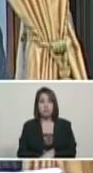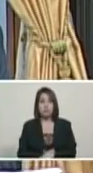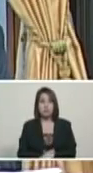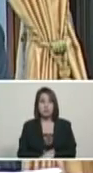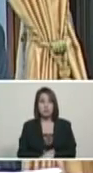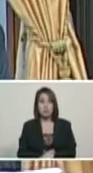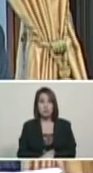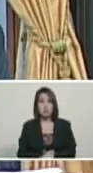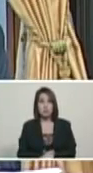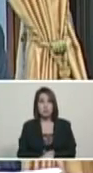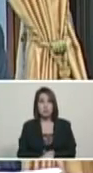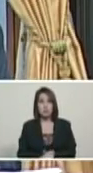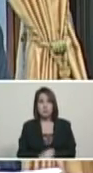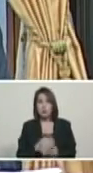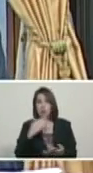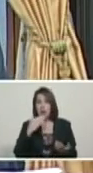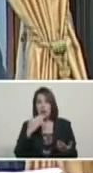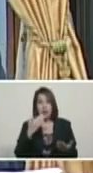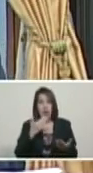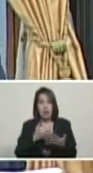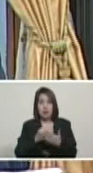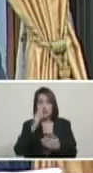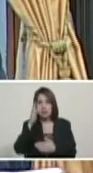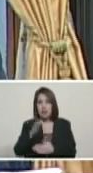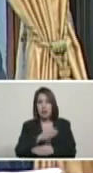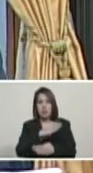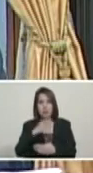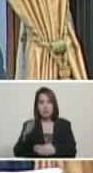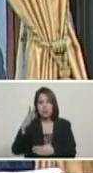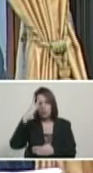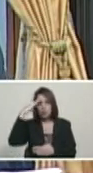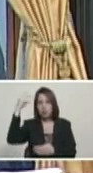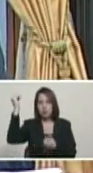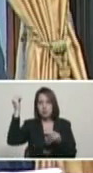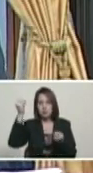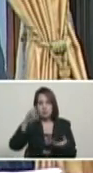haciendo con la gracia y la bendición de nuestro Dios